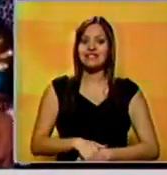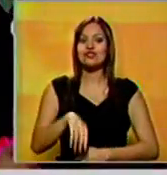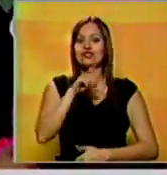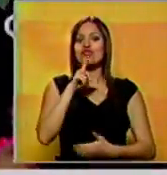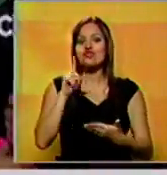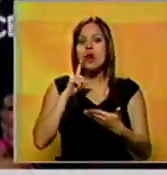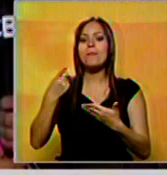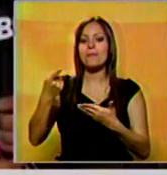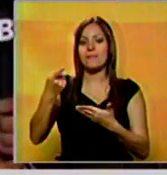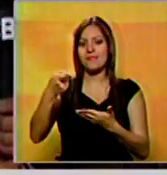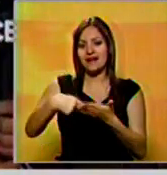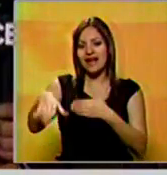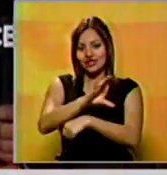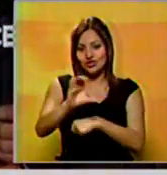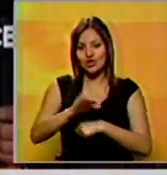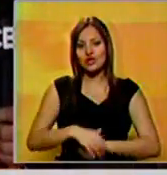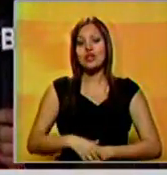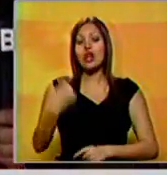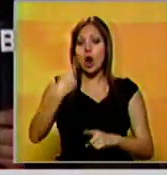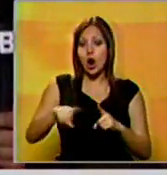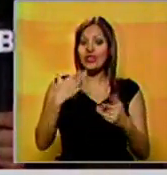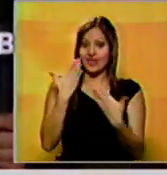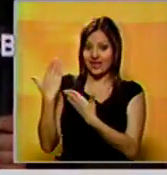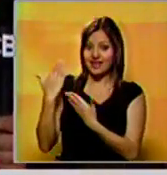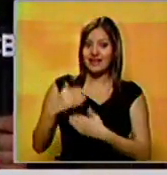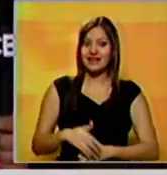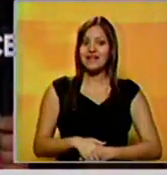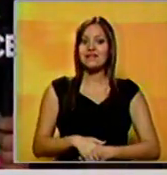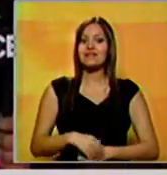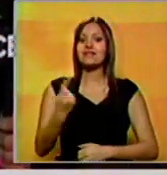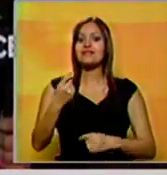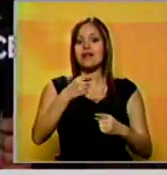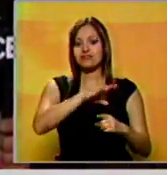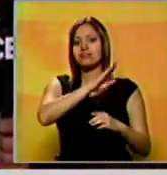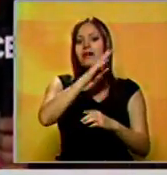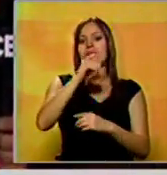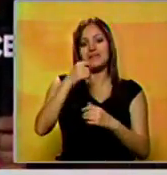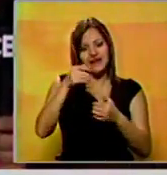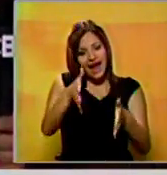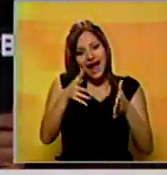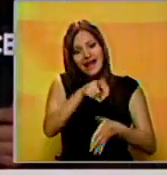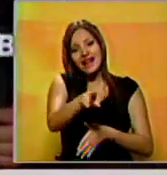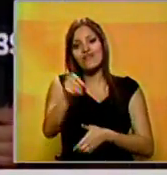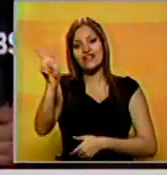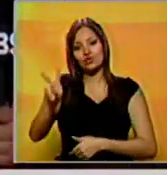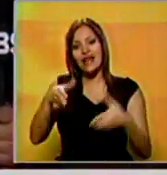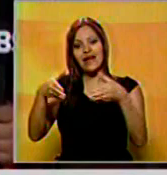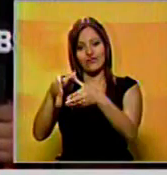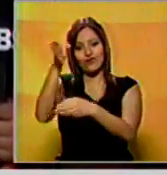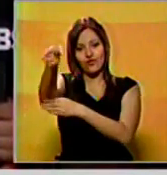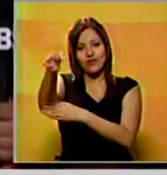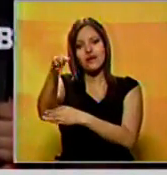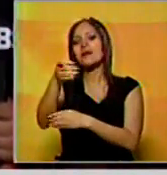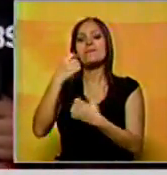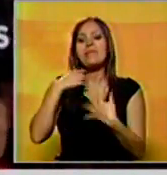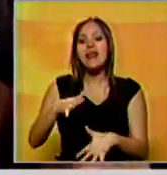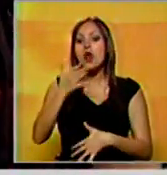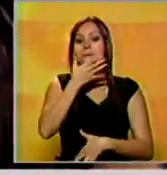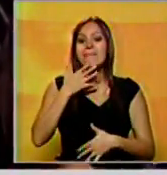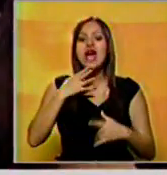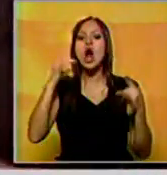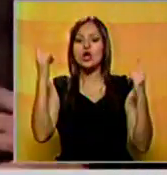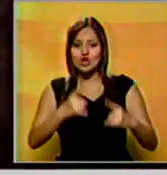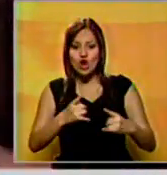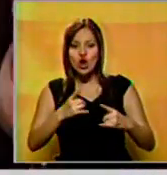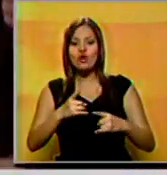Viva. La banda Angelina Santa Cecilia se impuso a Los Amigos Invisibles y se llevó el galardón por Mejor Álbum de Rock Urbano